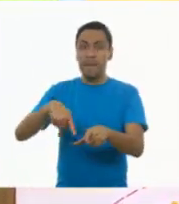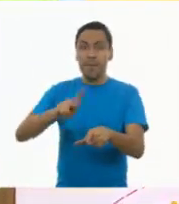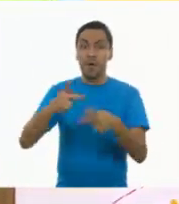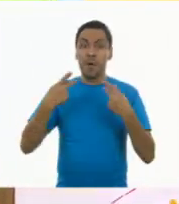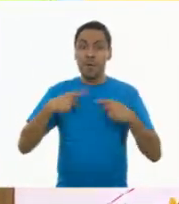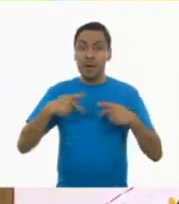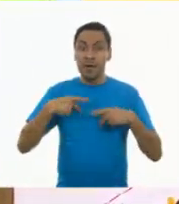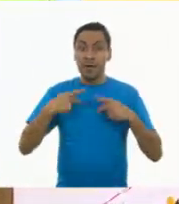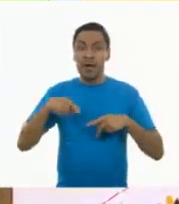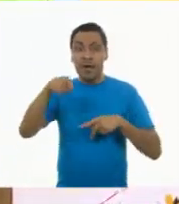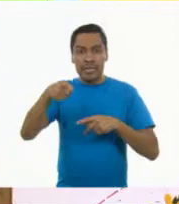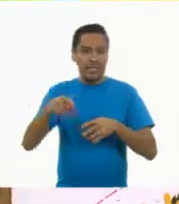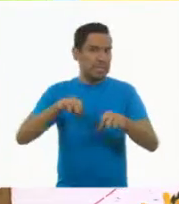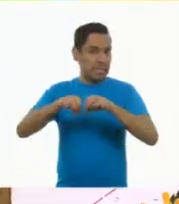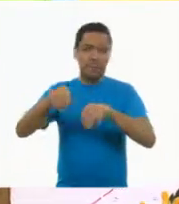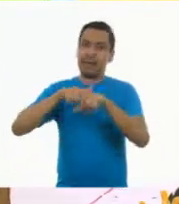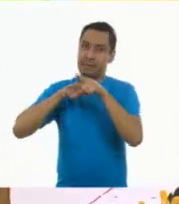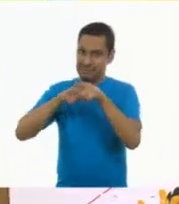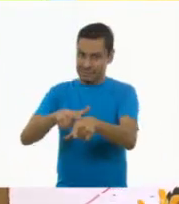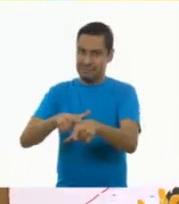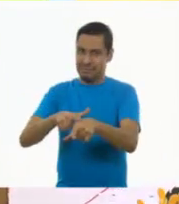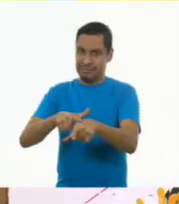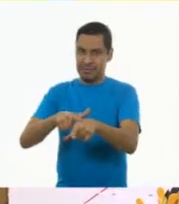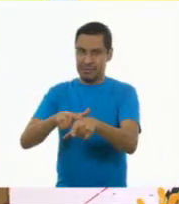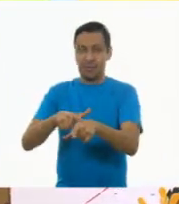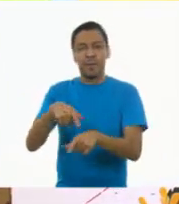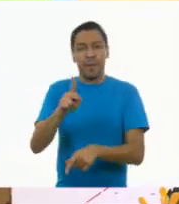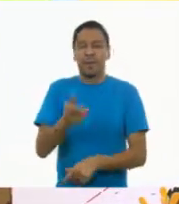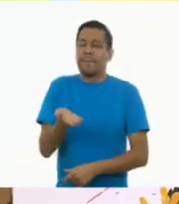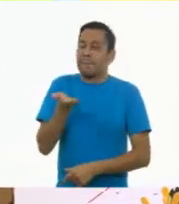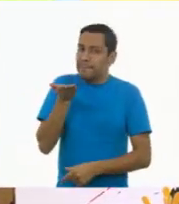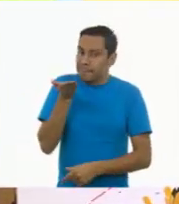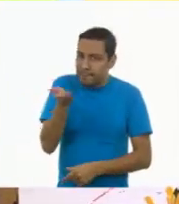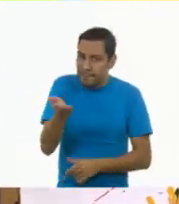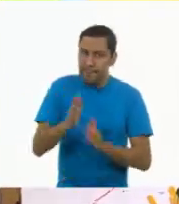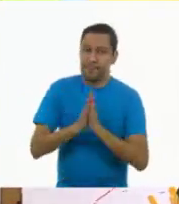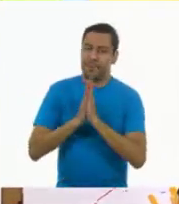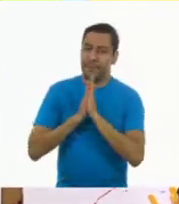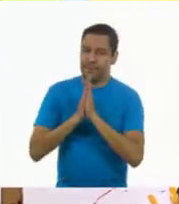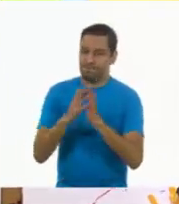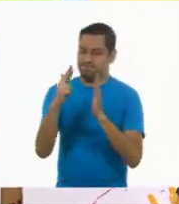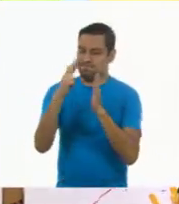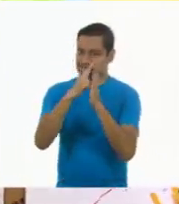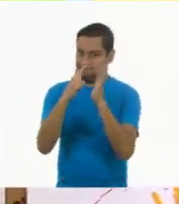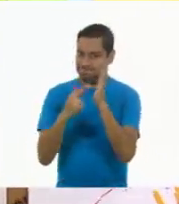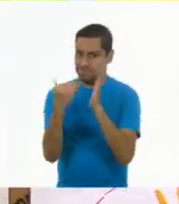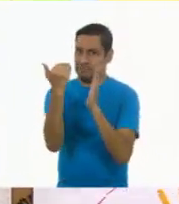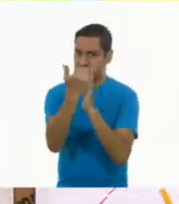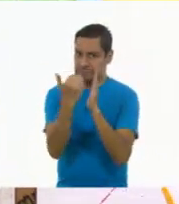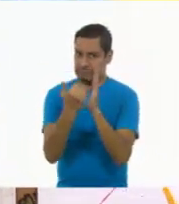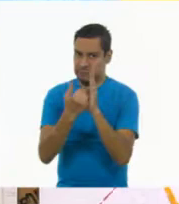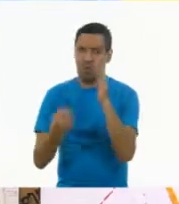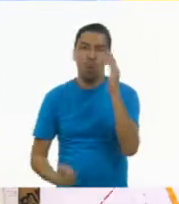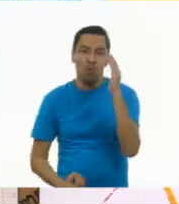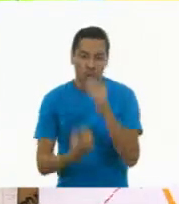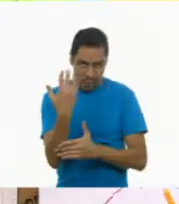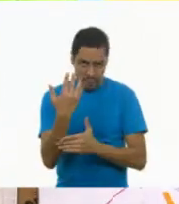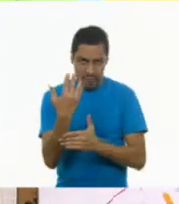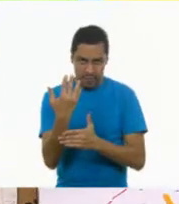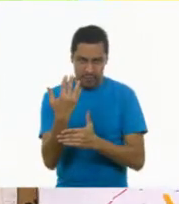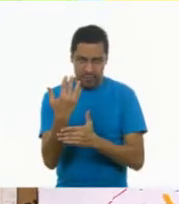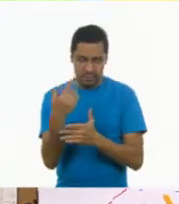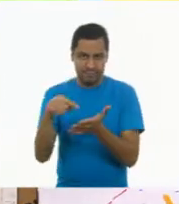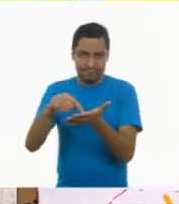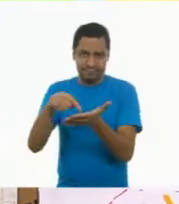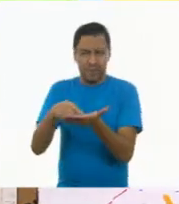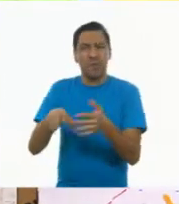gente conservara así sus empleos, pero les pediría que hubiera unas restricciones a la fábrica en su manera de operar.